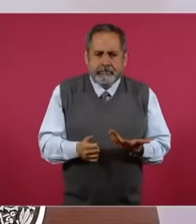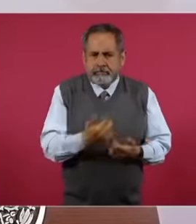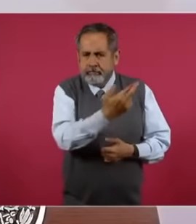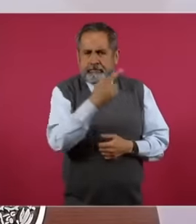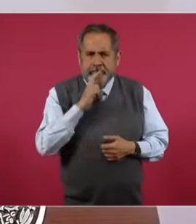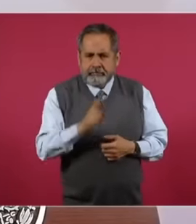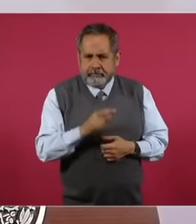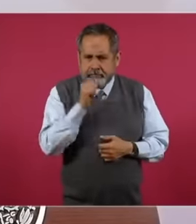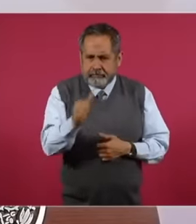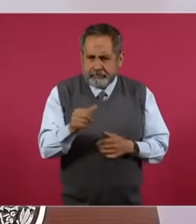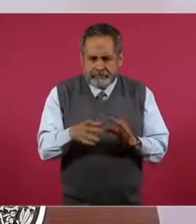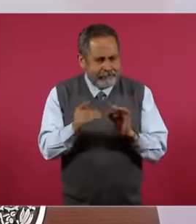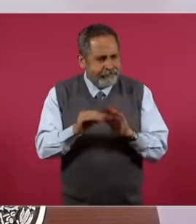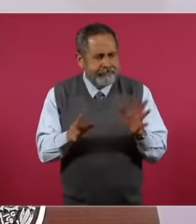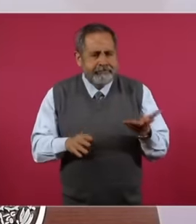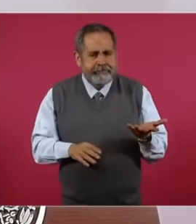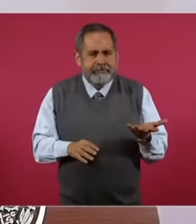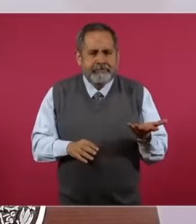respondido.